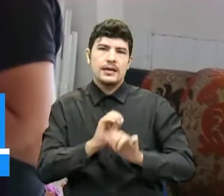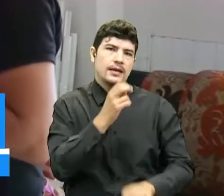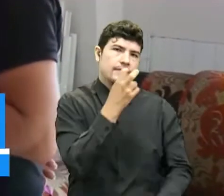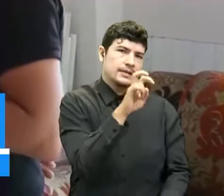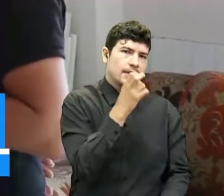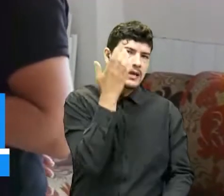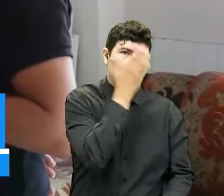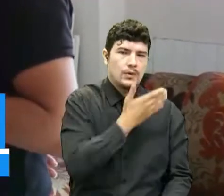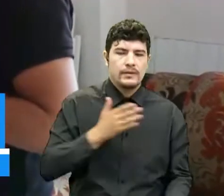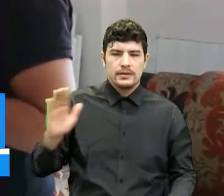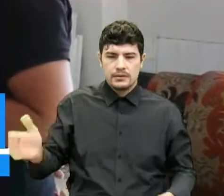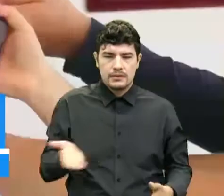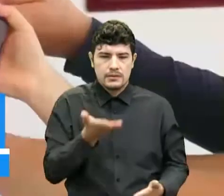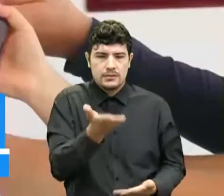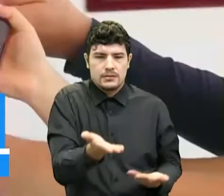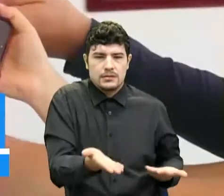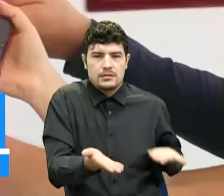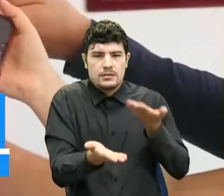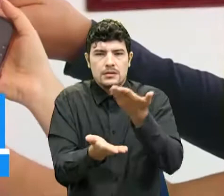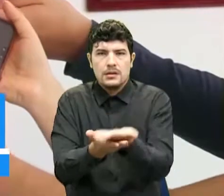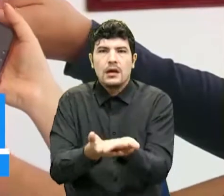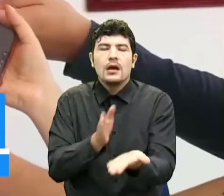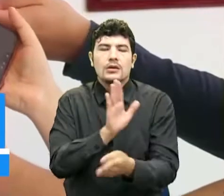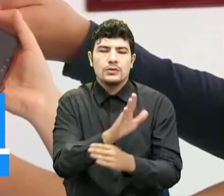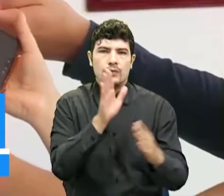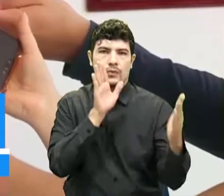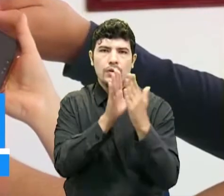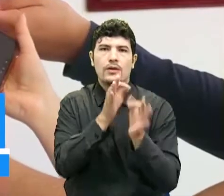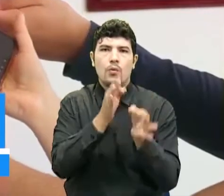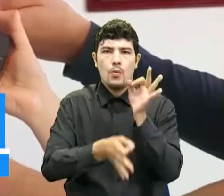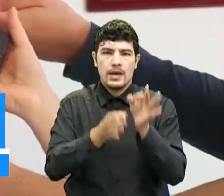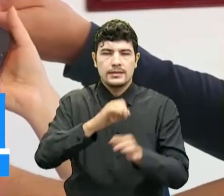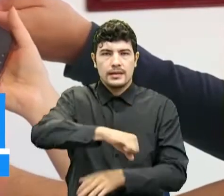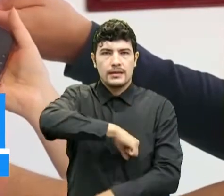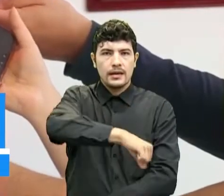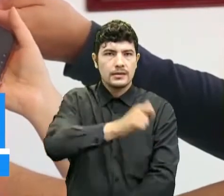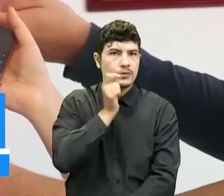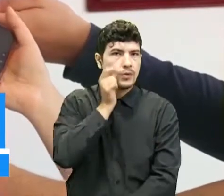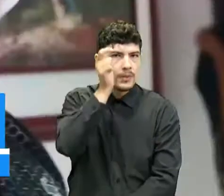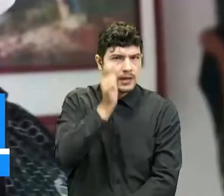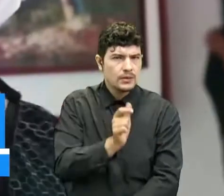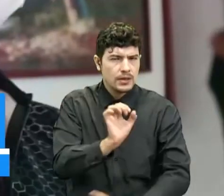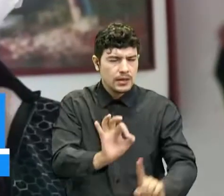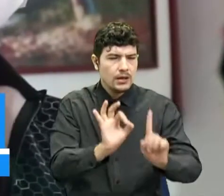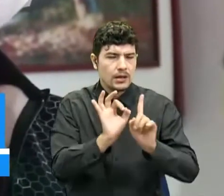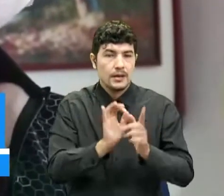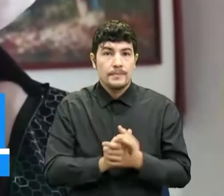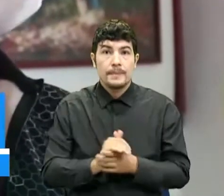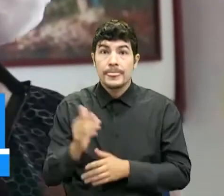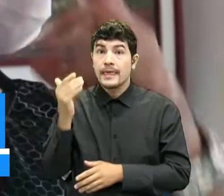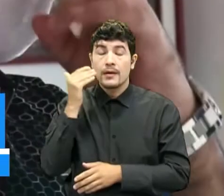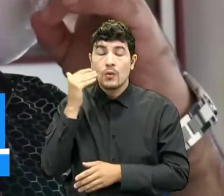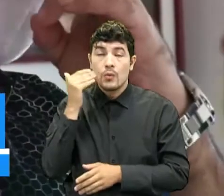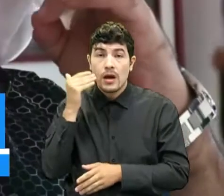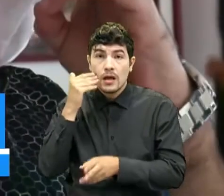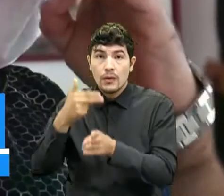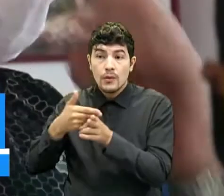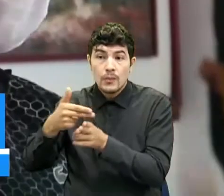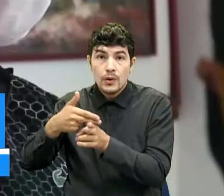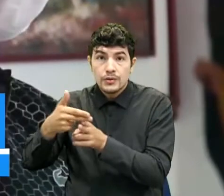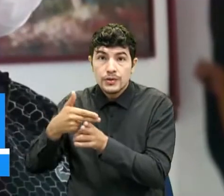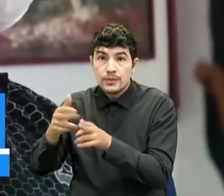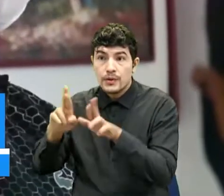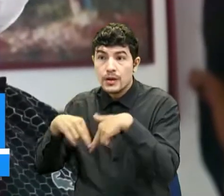jueces de control de garantías. Esa es la fase, se llama indagación. Ahora, ¿cuándo es la audiencia o las